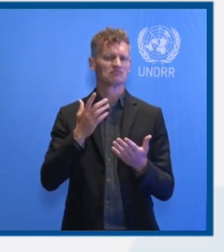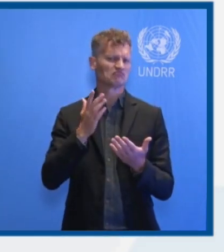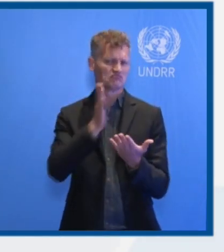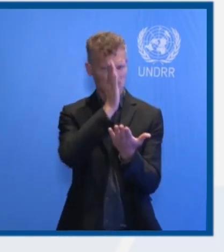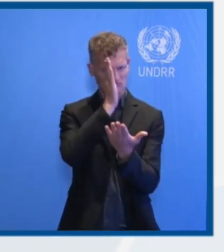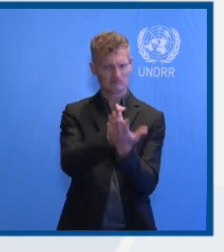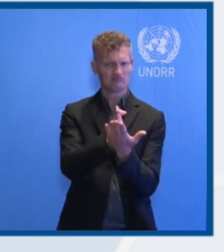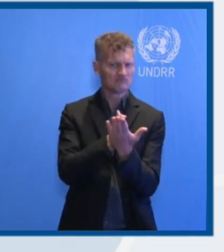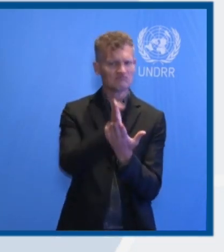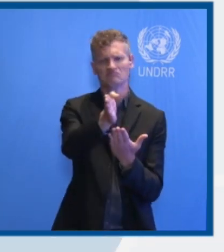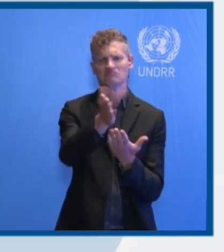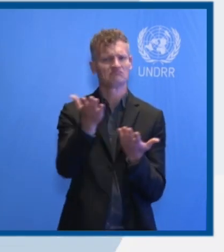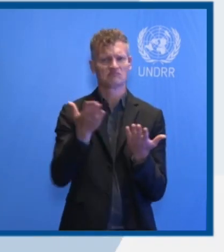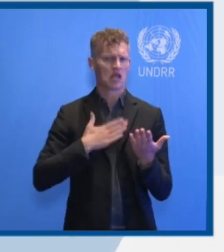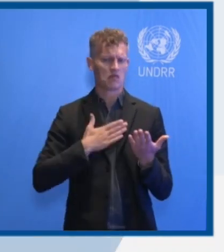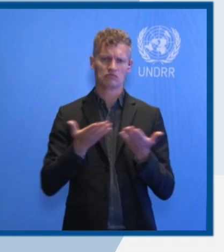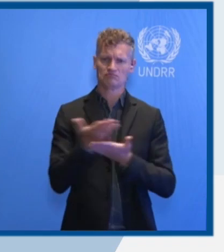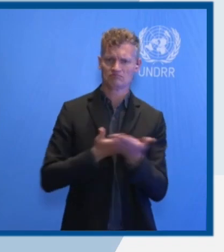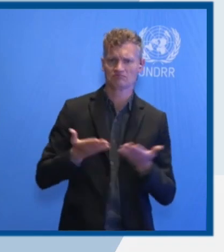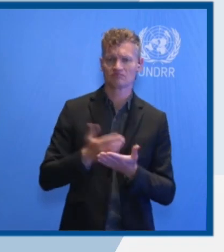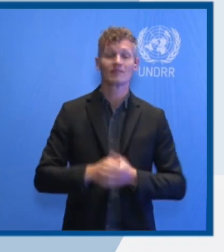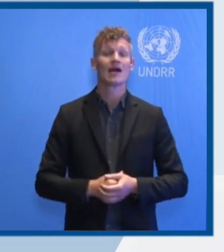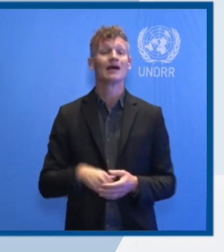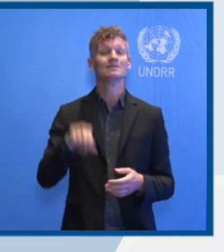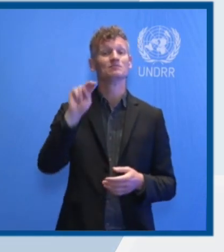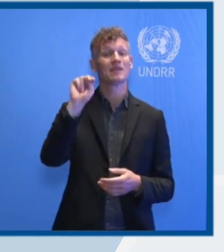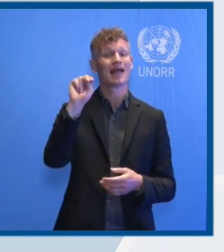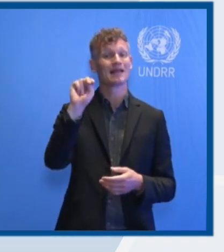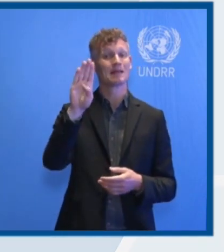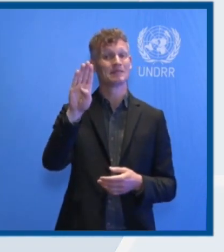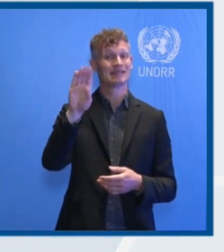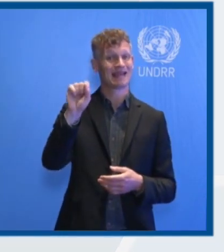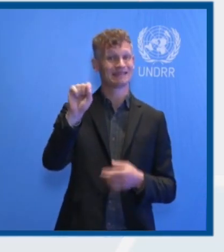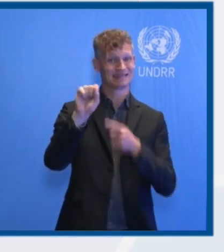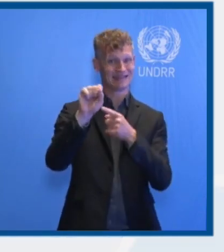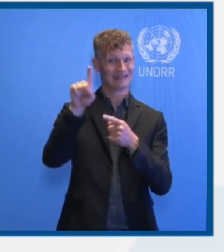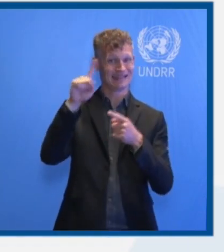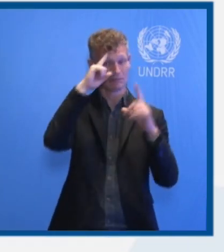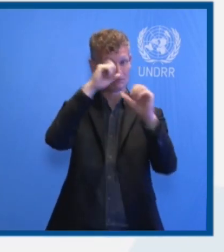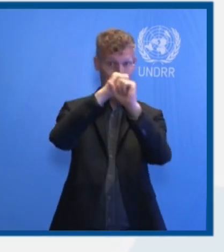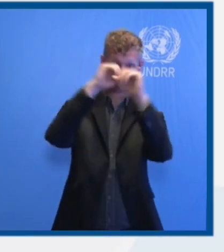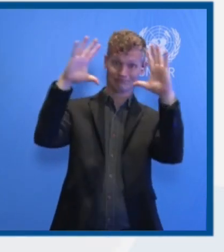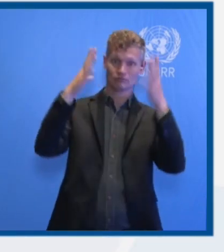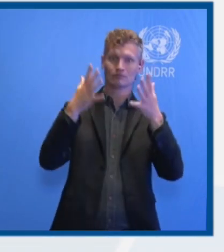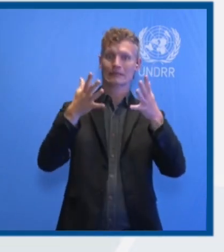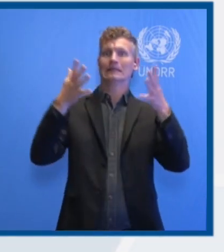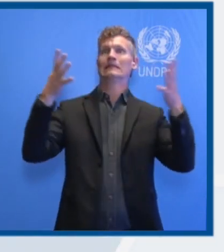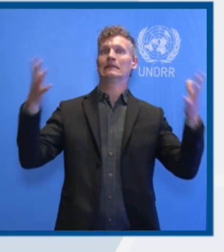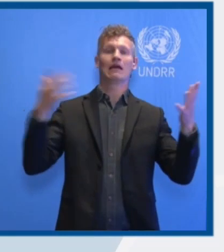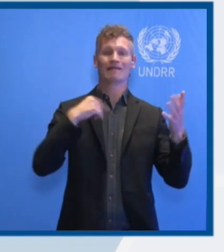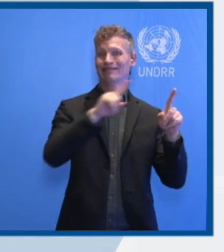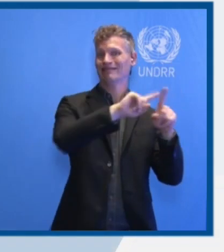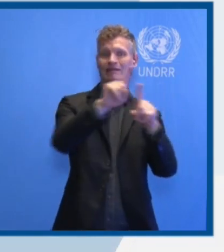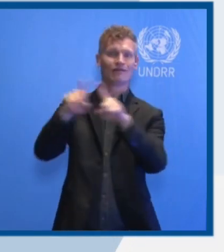concepto bastante amplio que nace de diferentes disciplinas, pero comparten un mismo interés, y es cómo utilizar las funciones de los ecosistemas